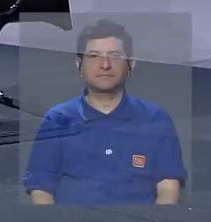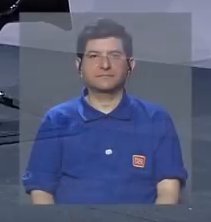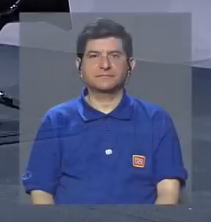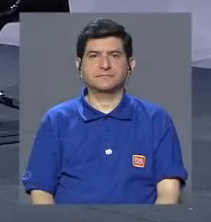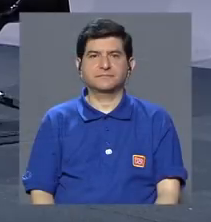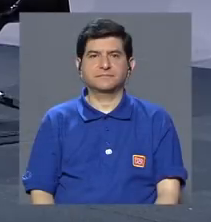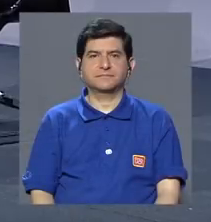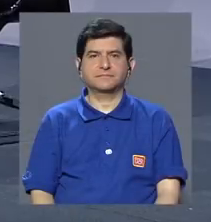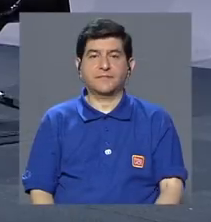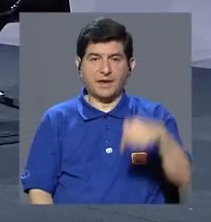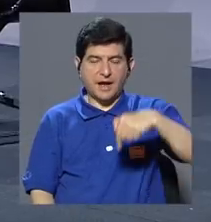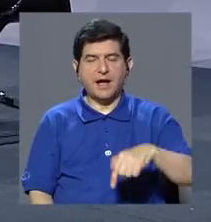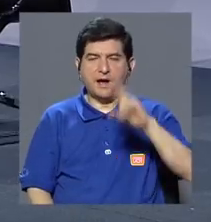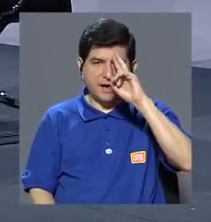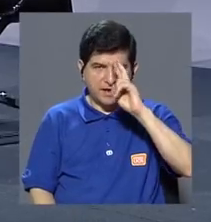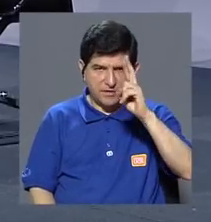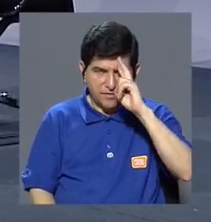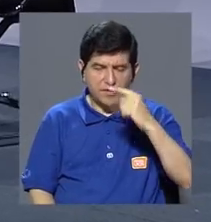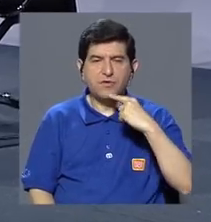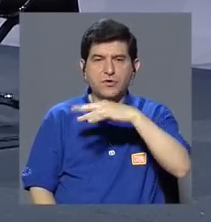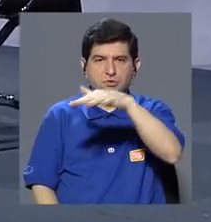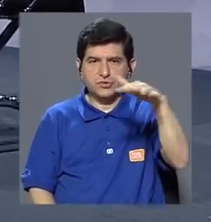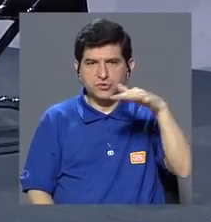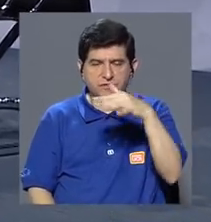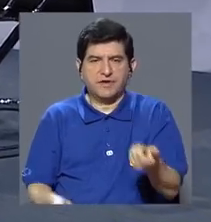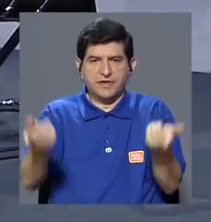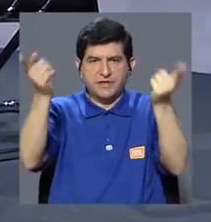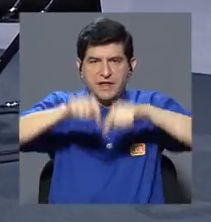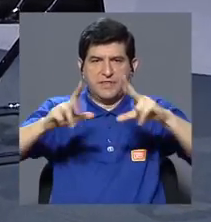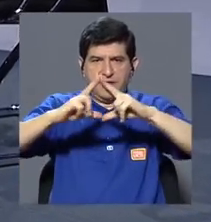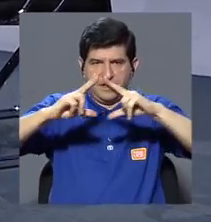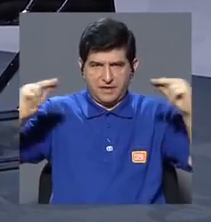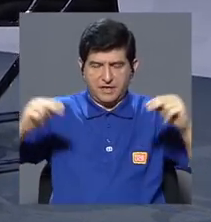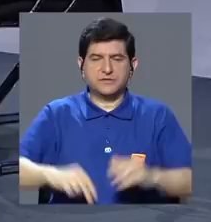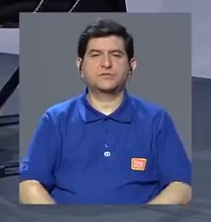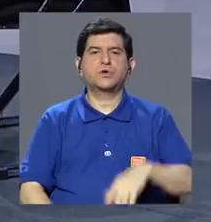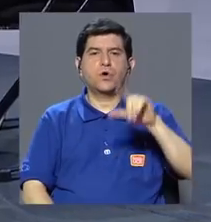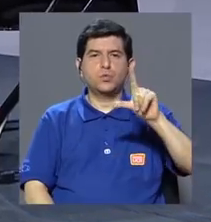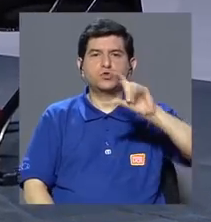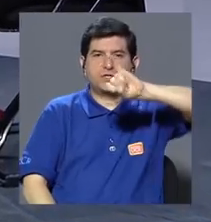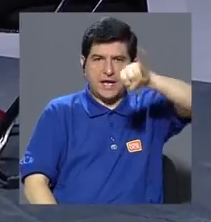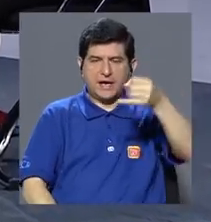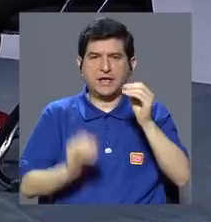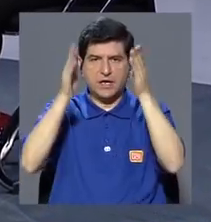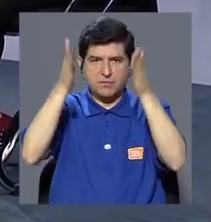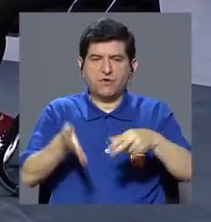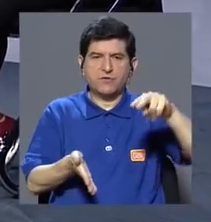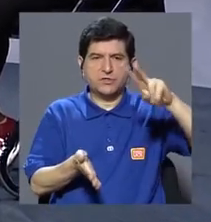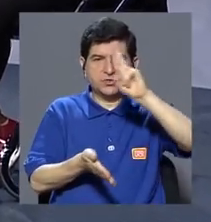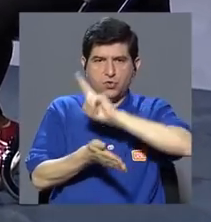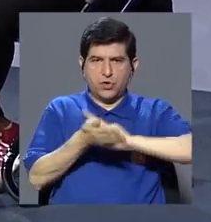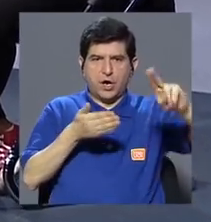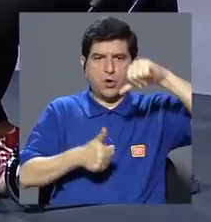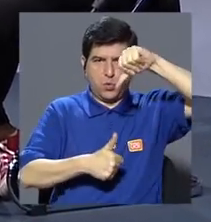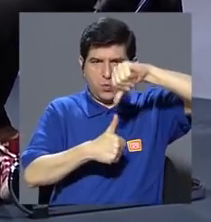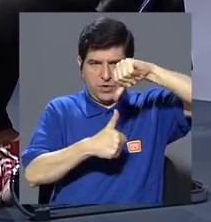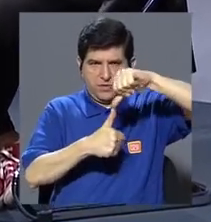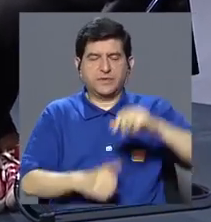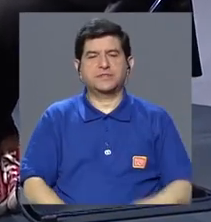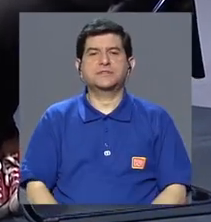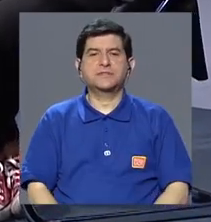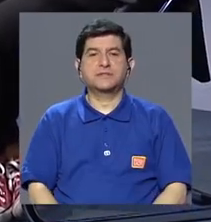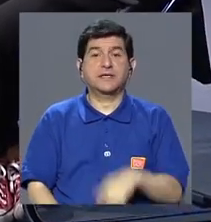estamos estudiando y reconociendo la realidad en este caso nicaragüense con lucia jarquín profesora de la universidad centroamericana y que